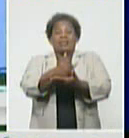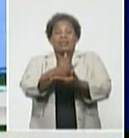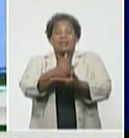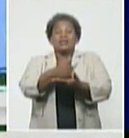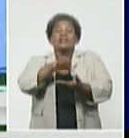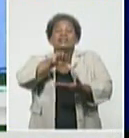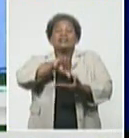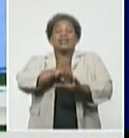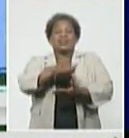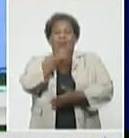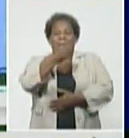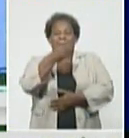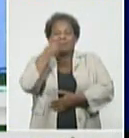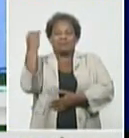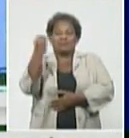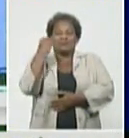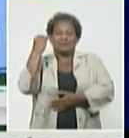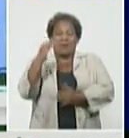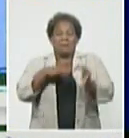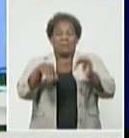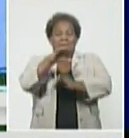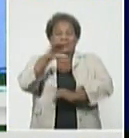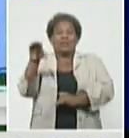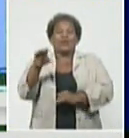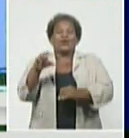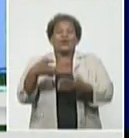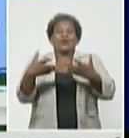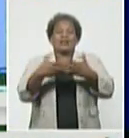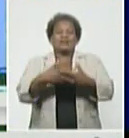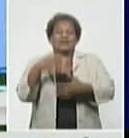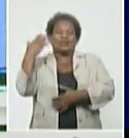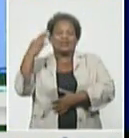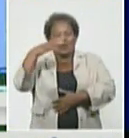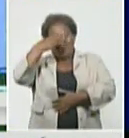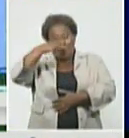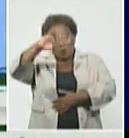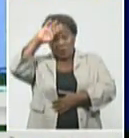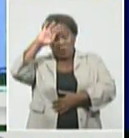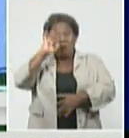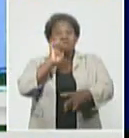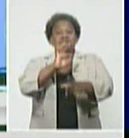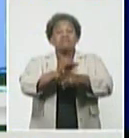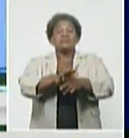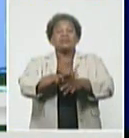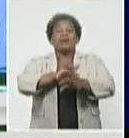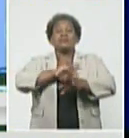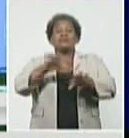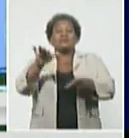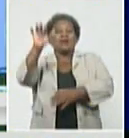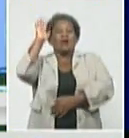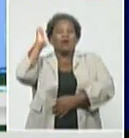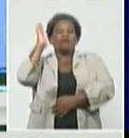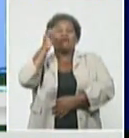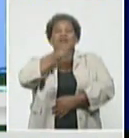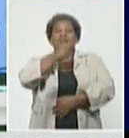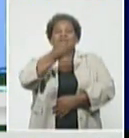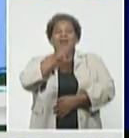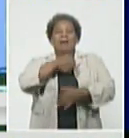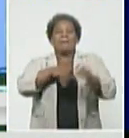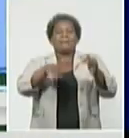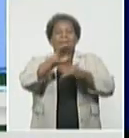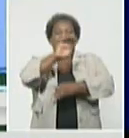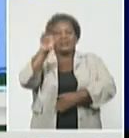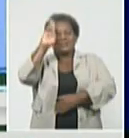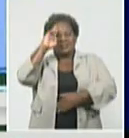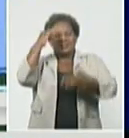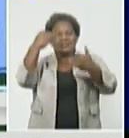del Ministerio de Relaciones Exteriores de la República de Cuba. De inmediato iniciamos la conferencia de prensa del Ministerio de Salud Pública